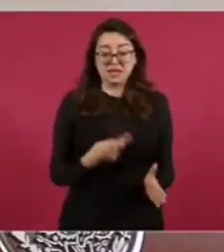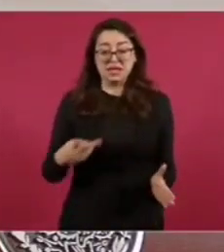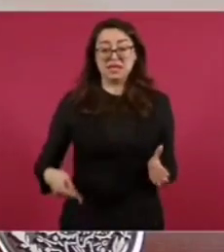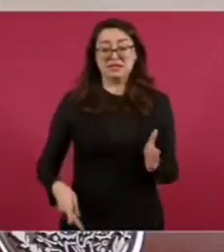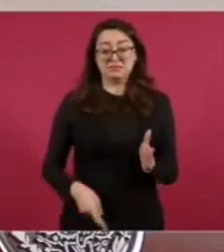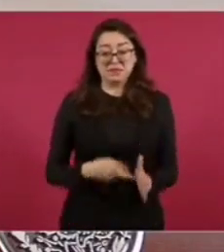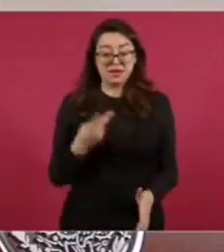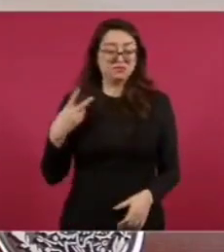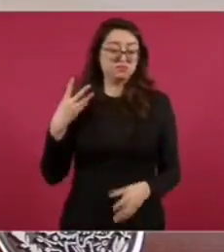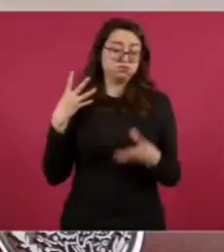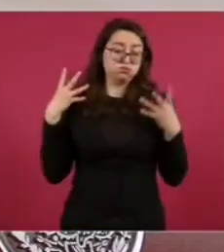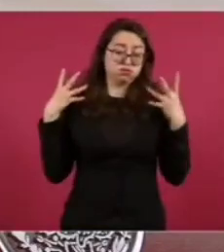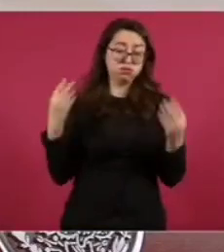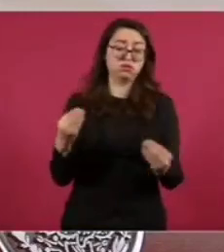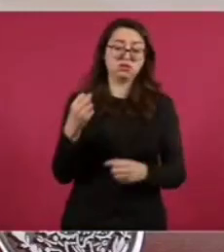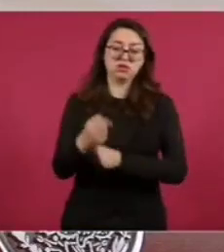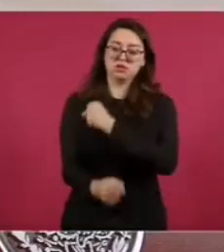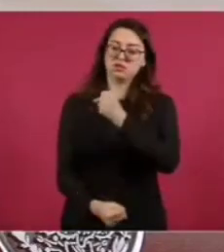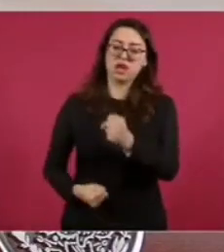Años.